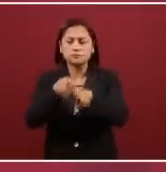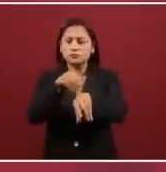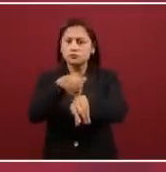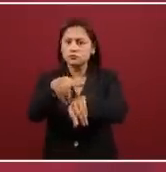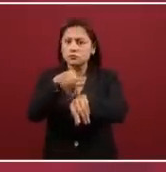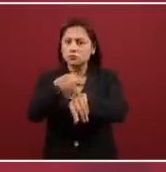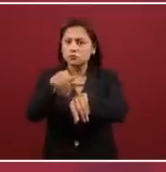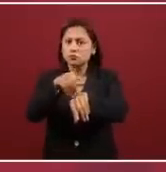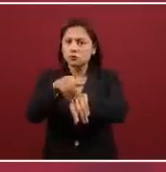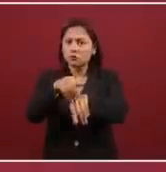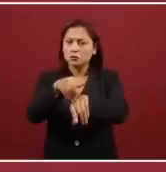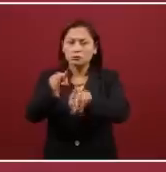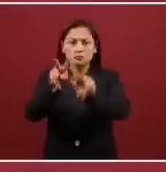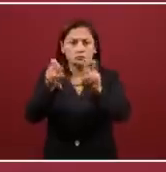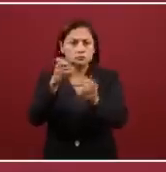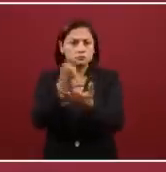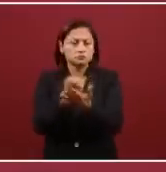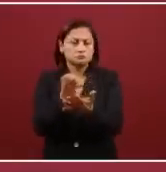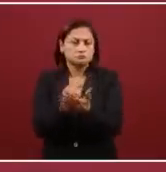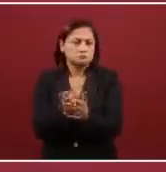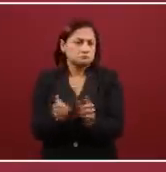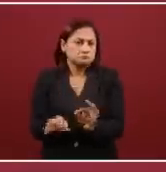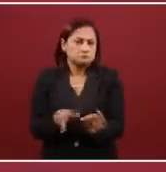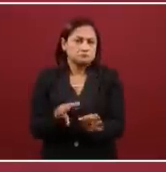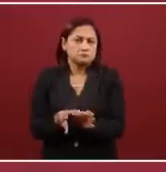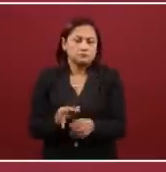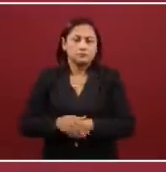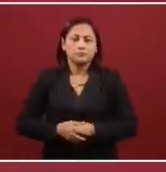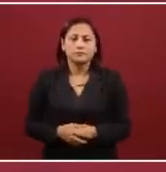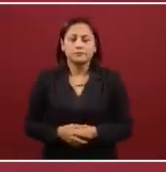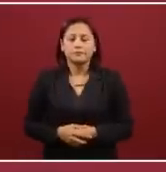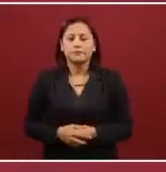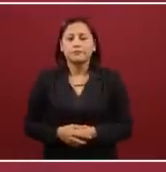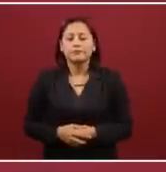económicas. Lo que pasa que